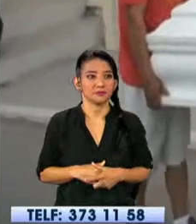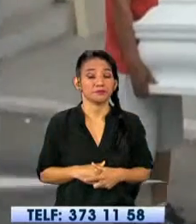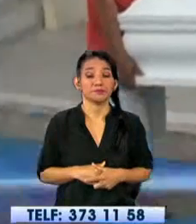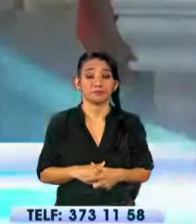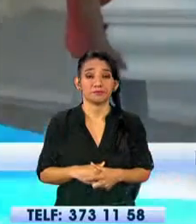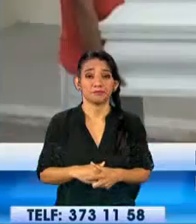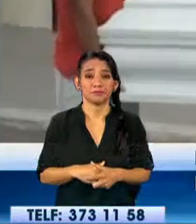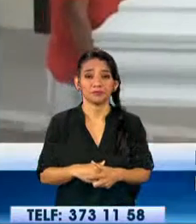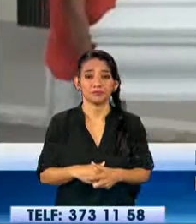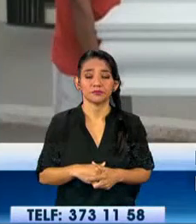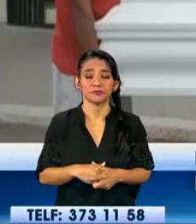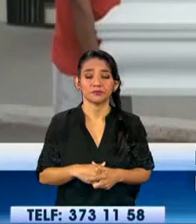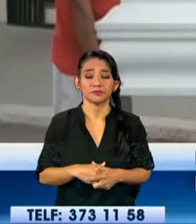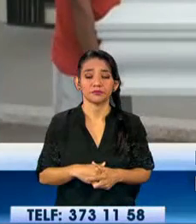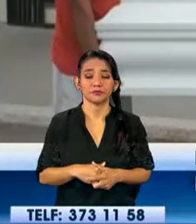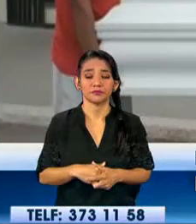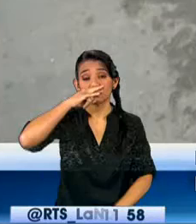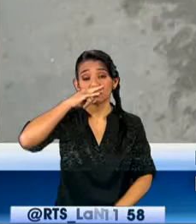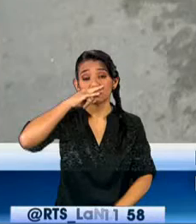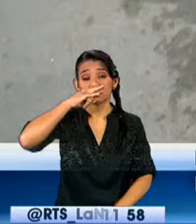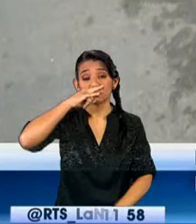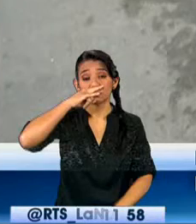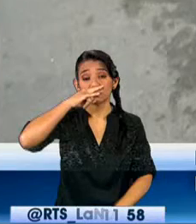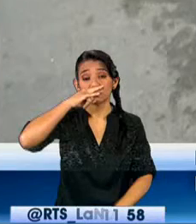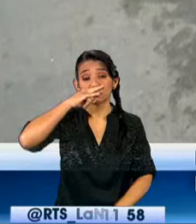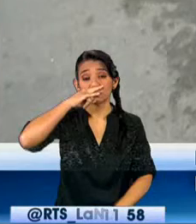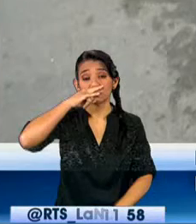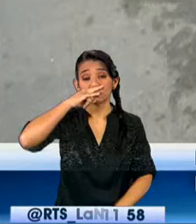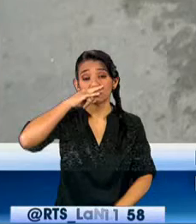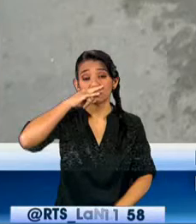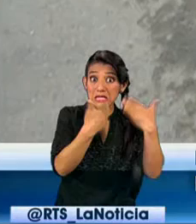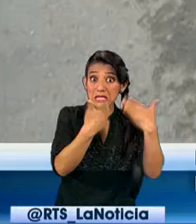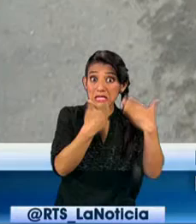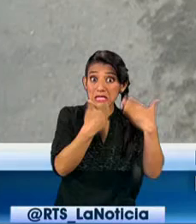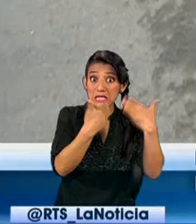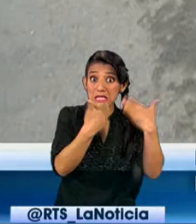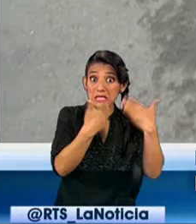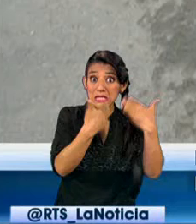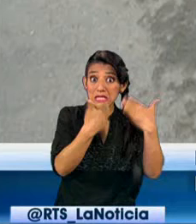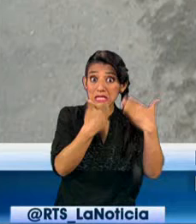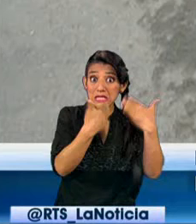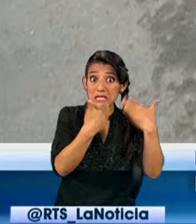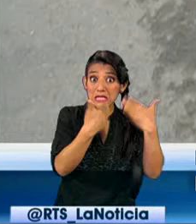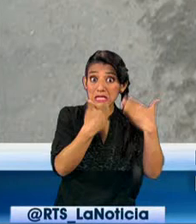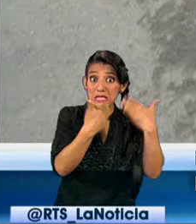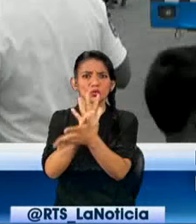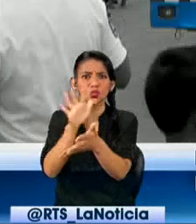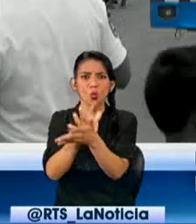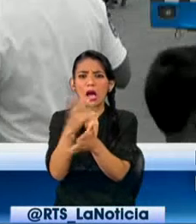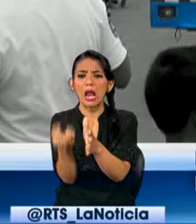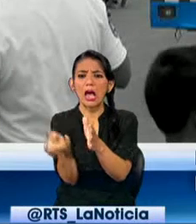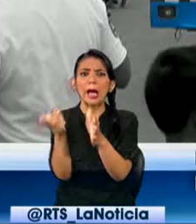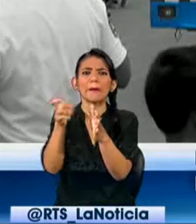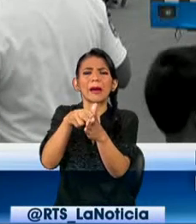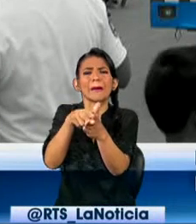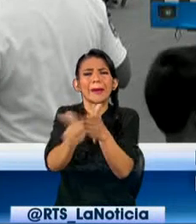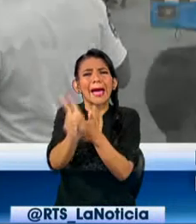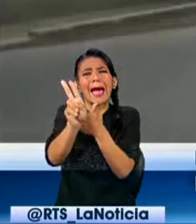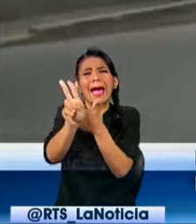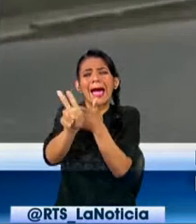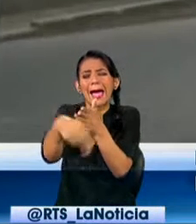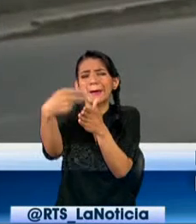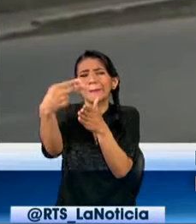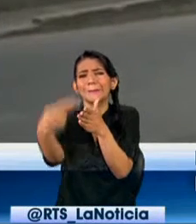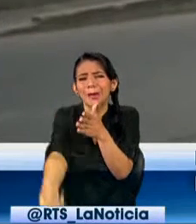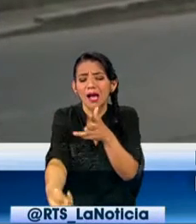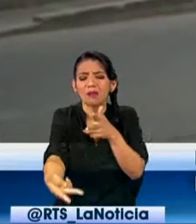Un menor de 8 años que salía de la jornada escolar fue brutalmente atropellado por un bus de transporte público, el mismo que hacía de